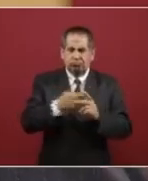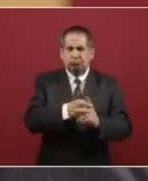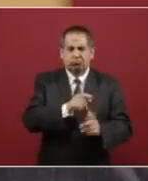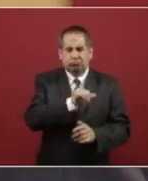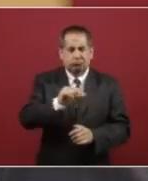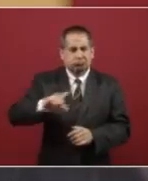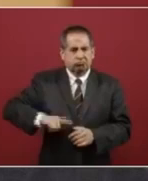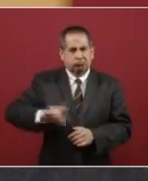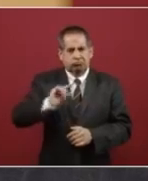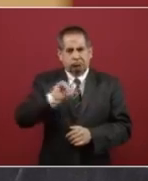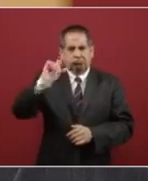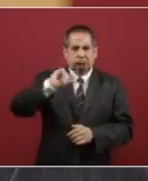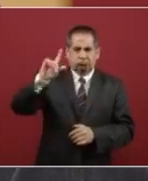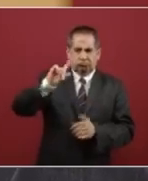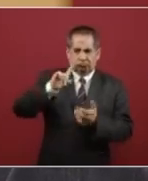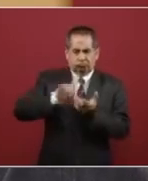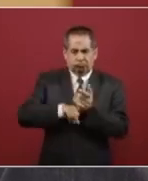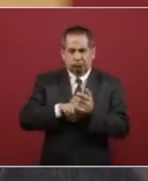siempre hay